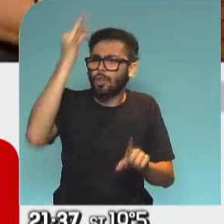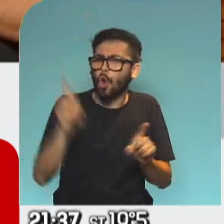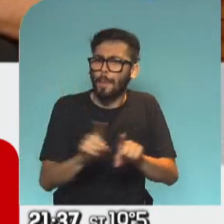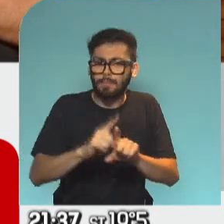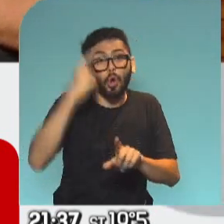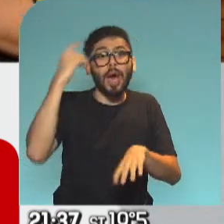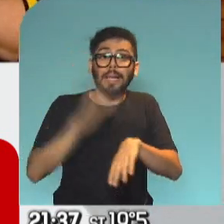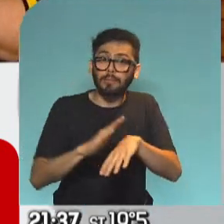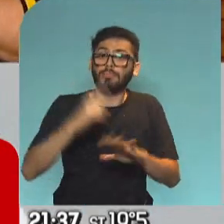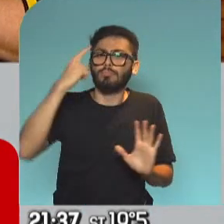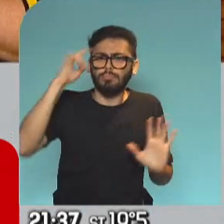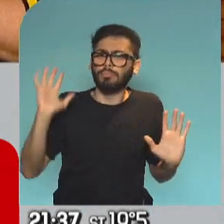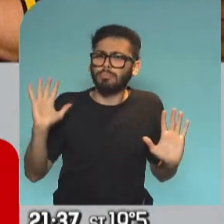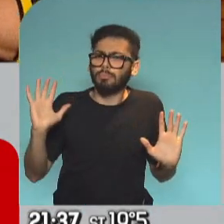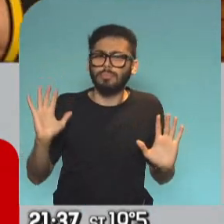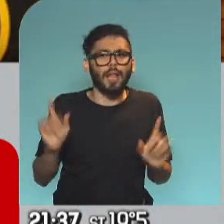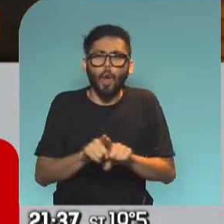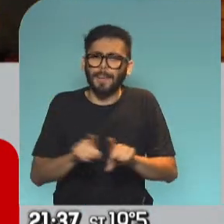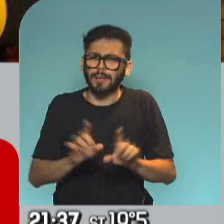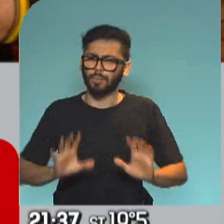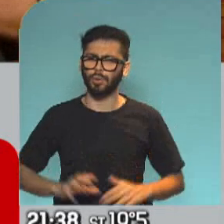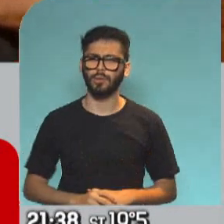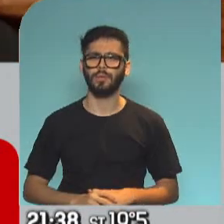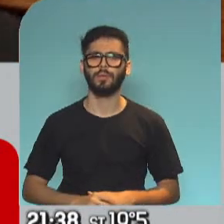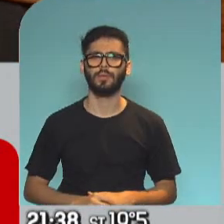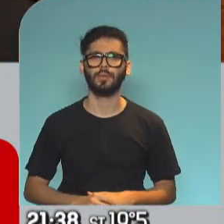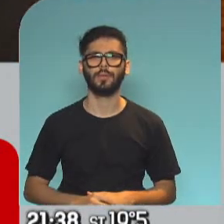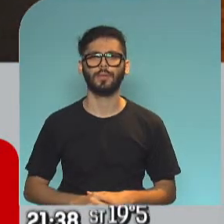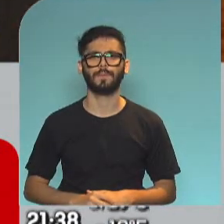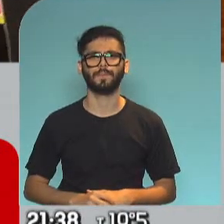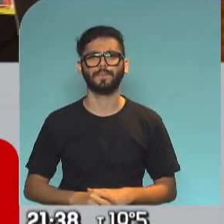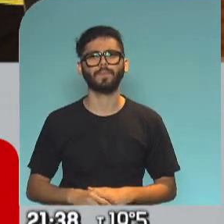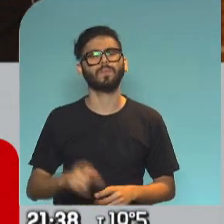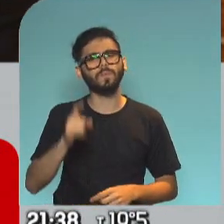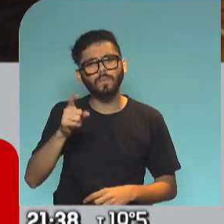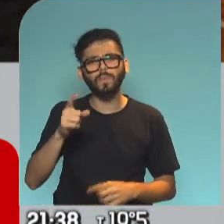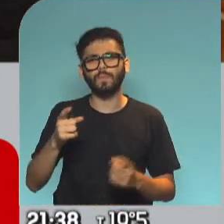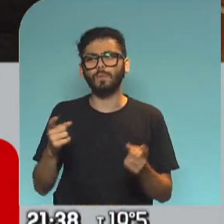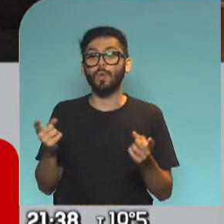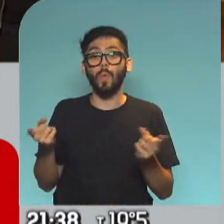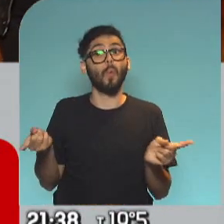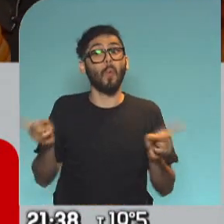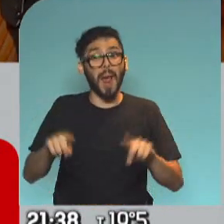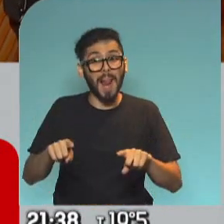parece que el teatro tiene que entrar en esa misma curva. En ese retorno de actividades,